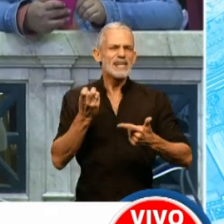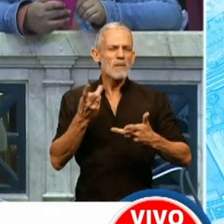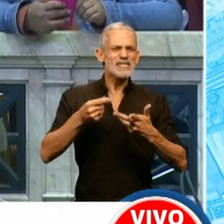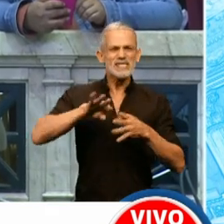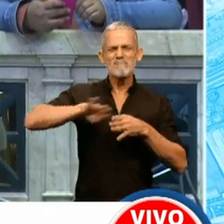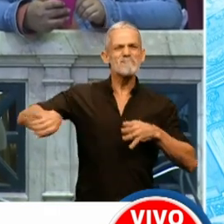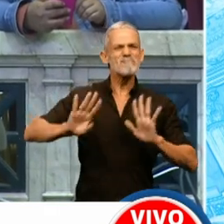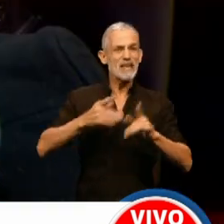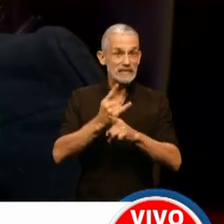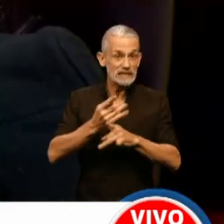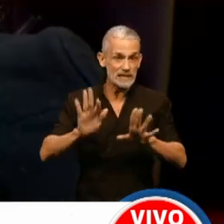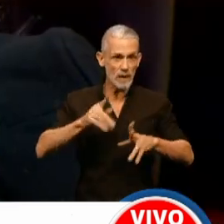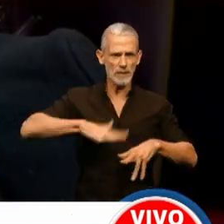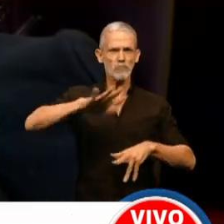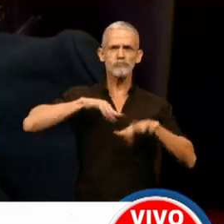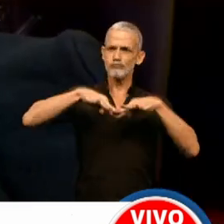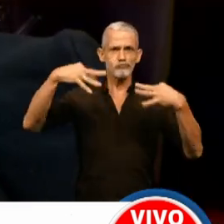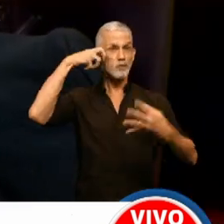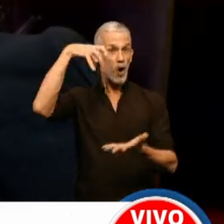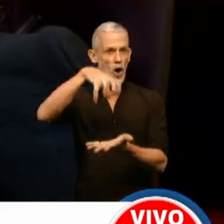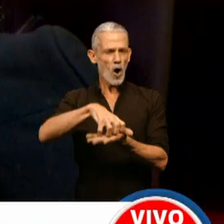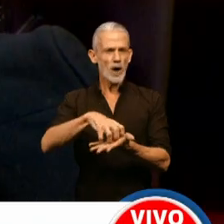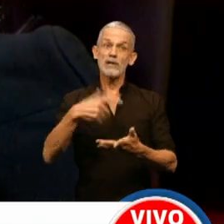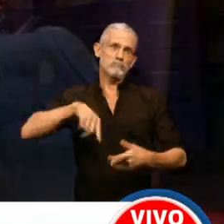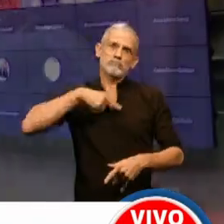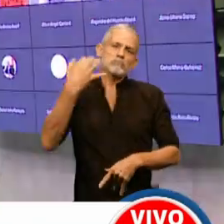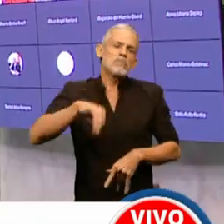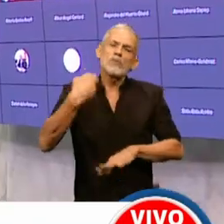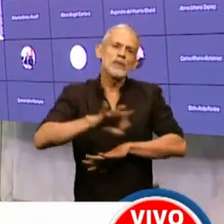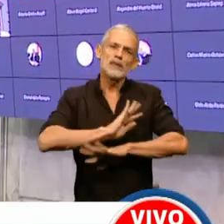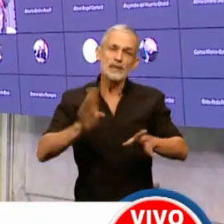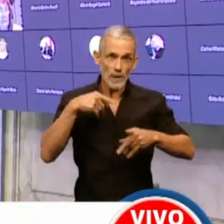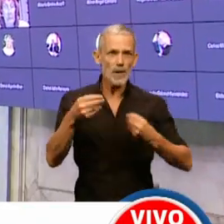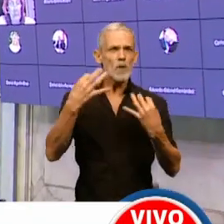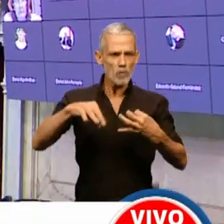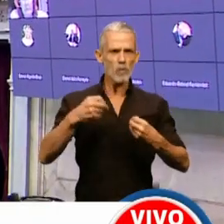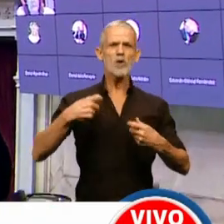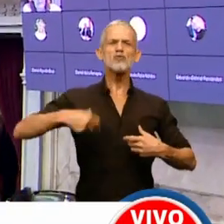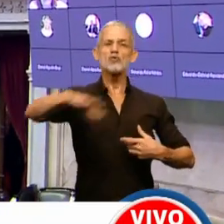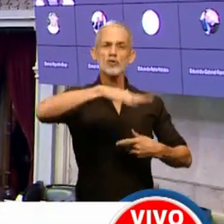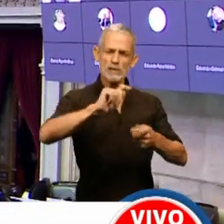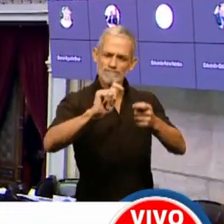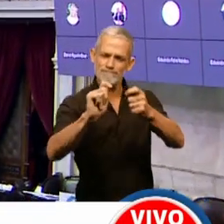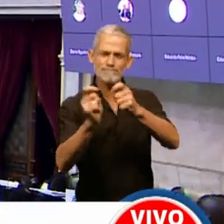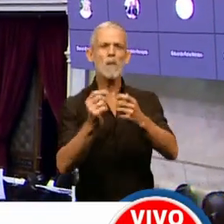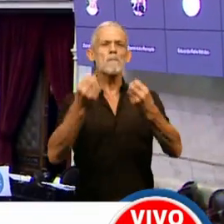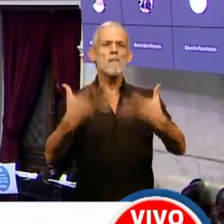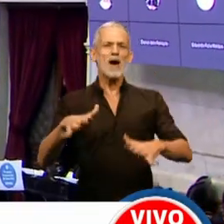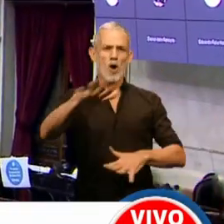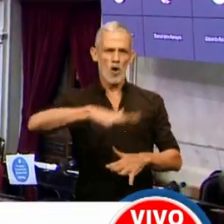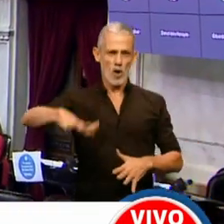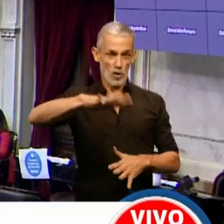desde estos espacios desde este recinto tenemos la obligación ética de hacer de nuestra sociedad un espacio más honesto